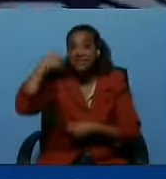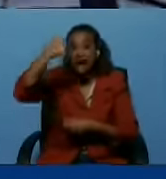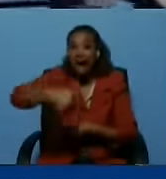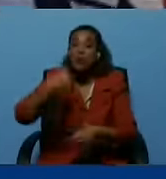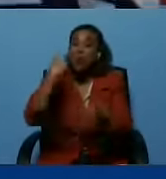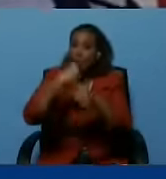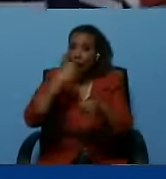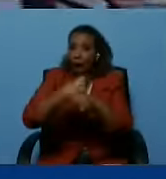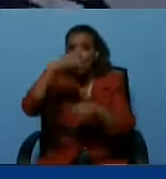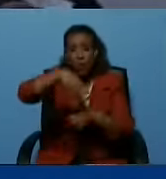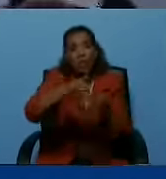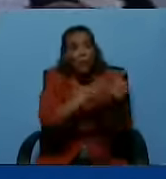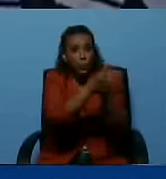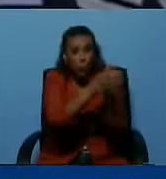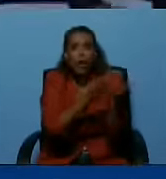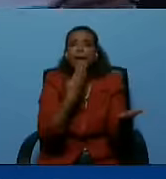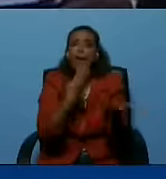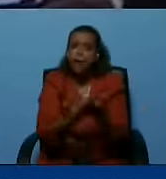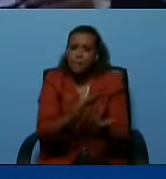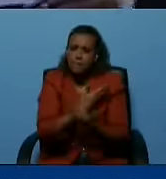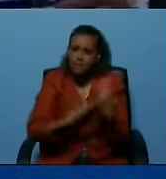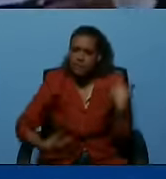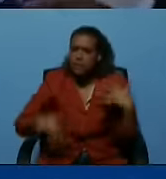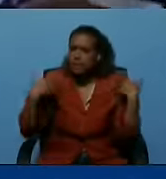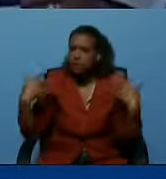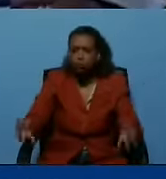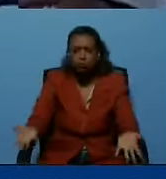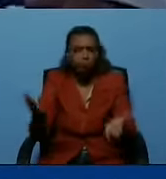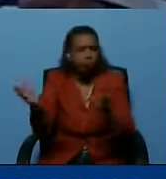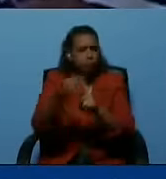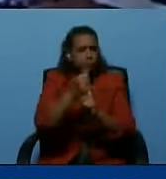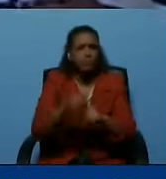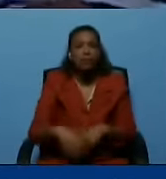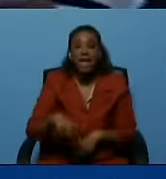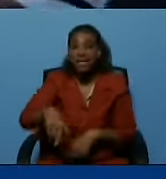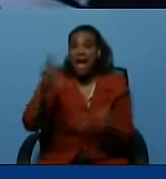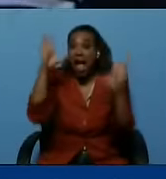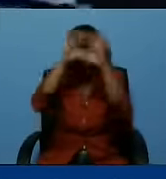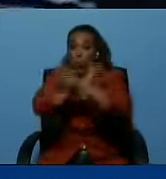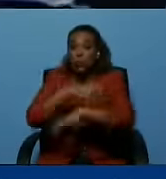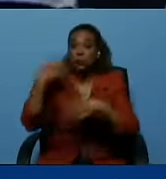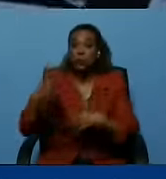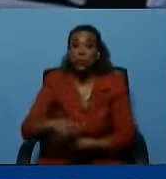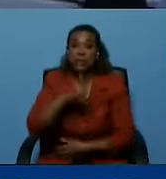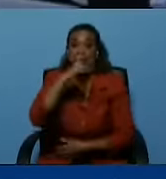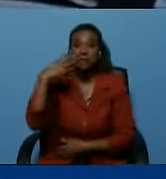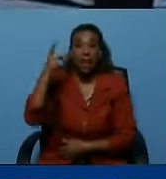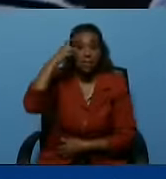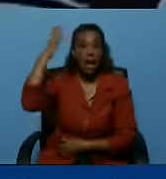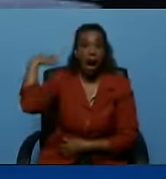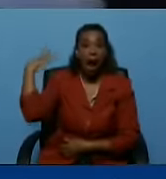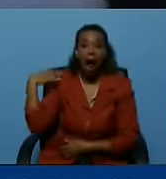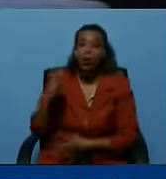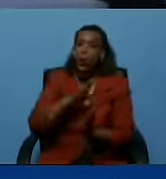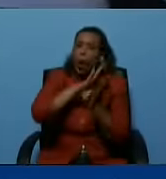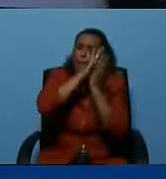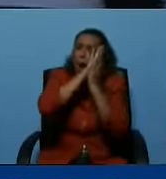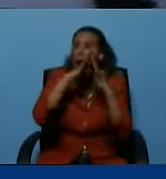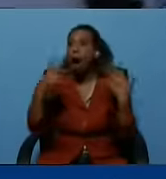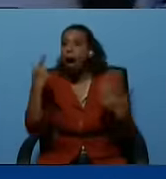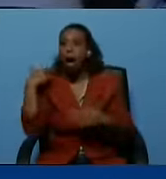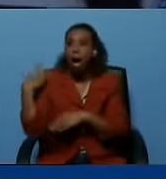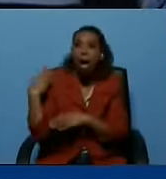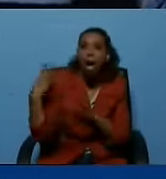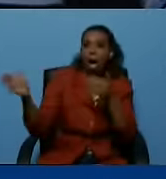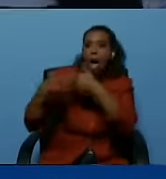sus puertas y le damos muchas gracias a usted por todo lo que se ha logrado aquí. Bueno, esa noche fue horrible. Durmiendo en la casa y que te llamen a ti,